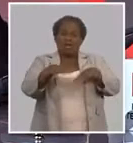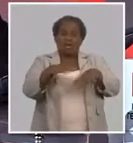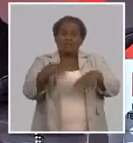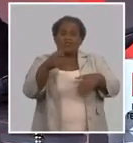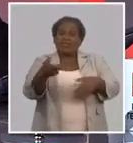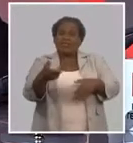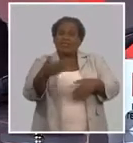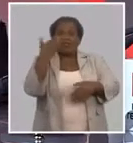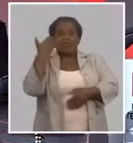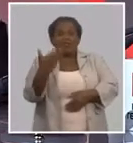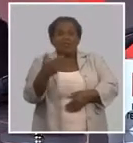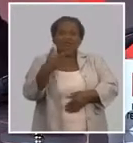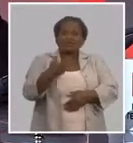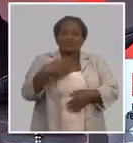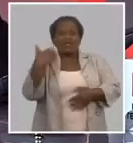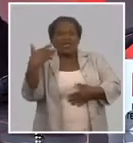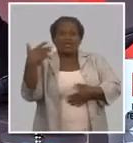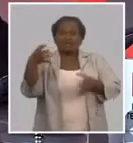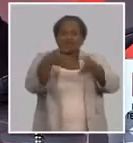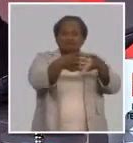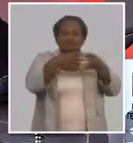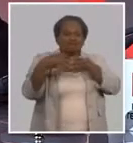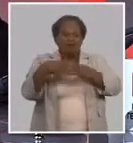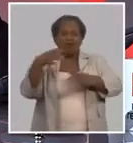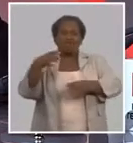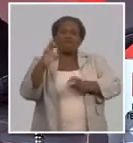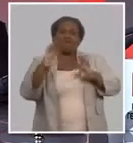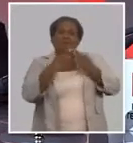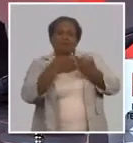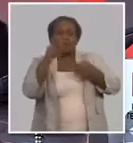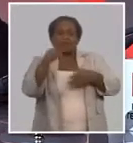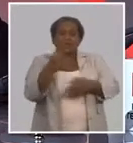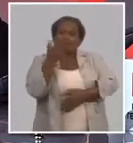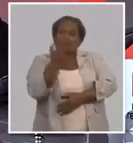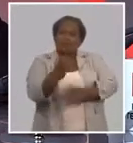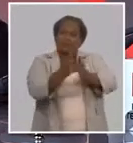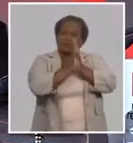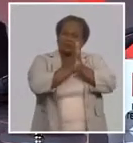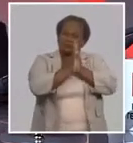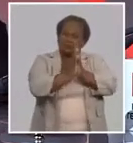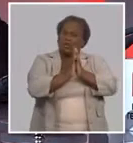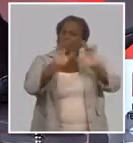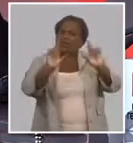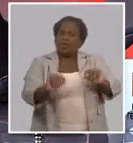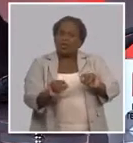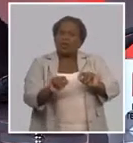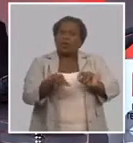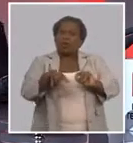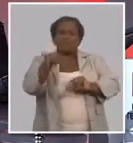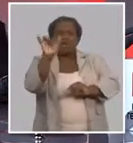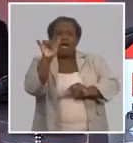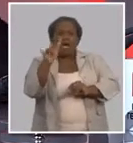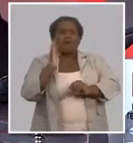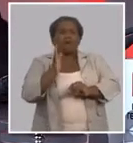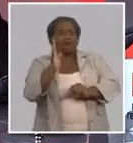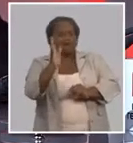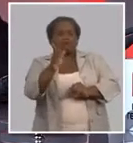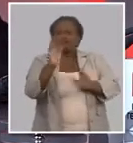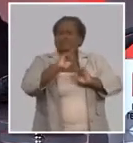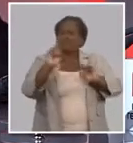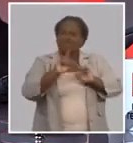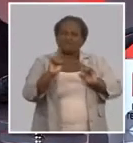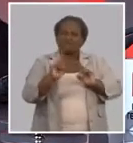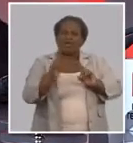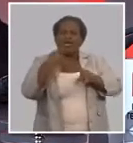eeuu que reúne a las familias y están pidiendo que en estas circunstancias reduzcan los viajes no viajen a otros